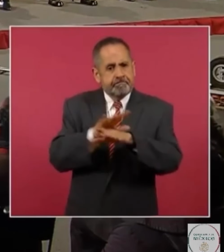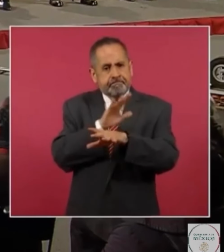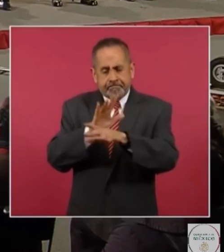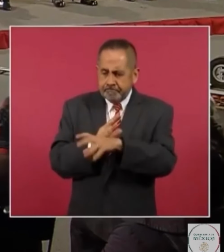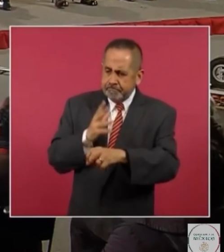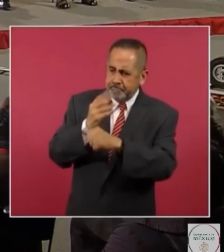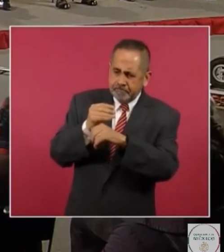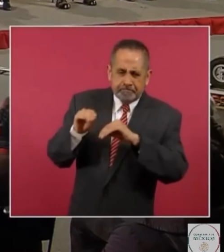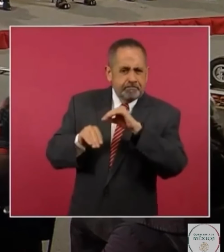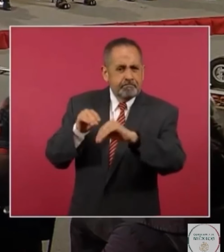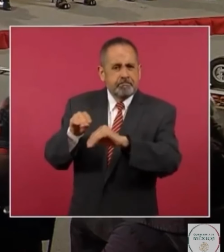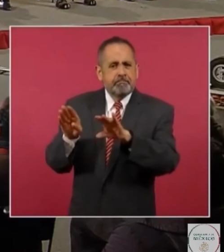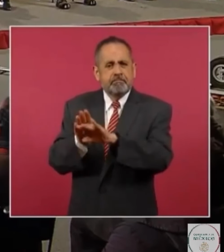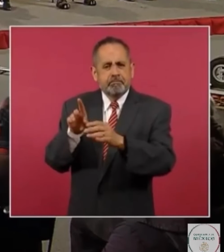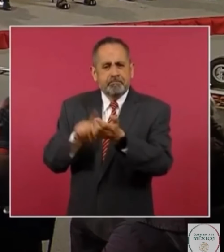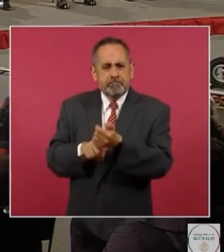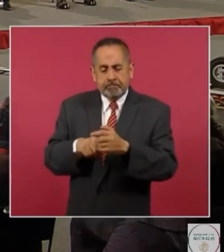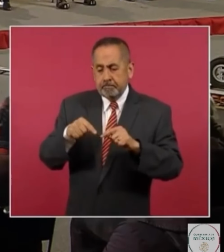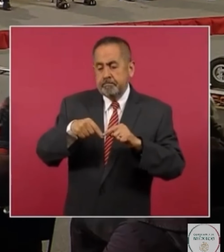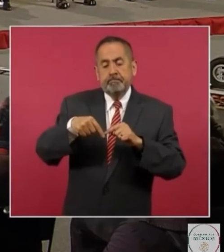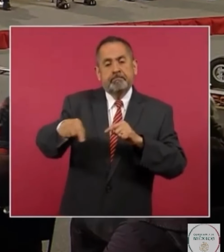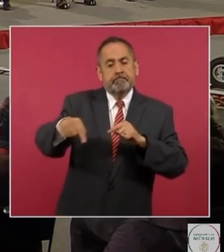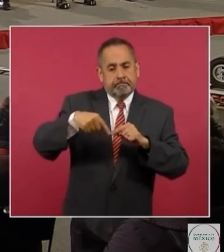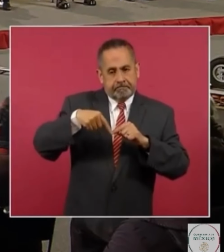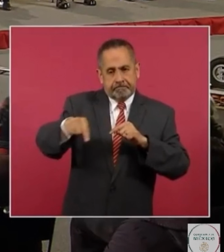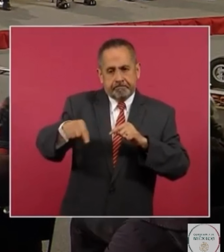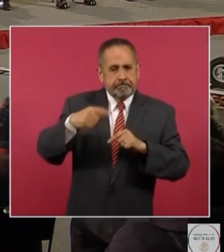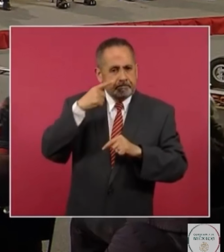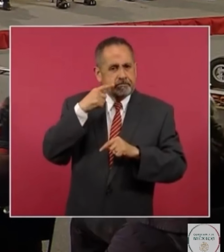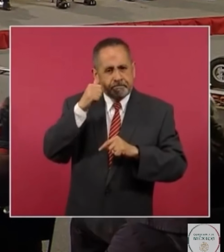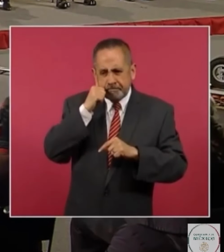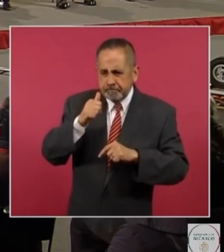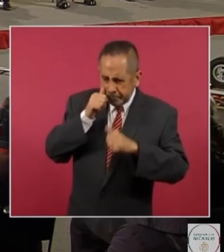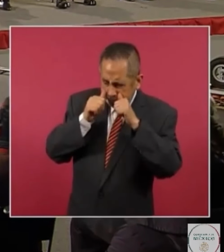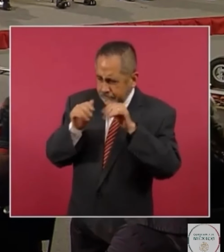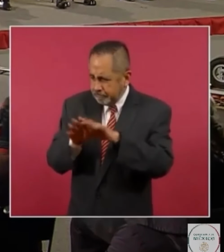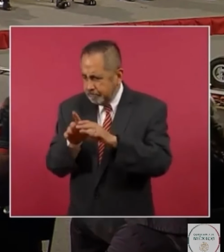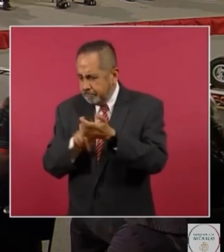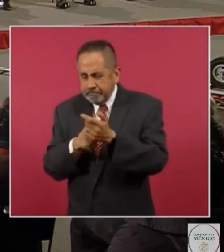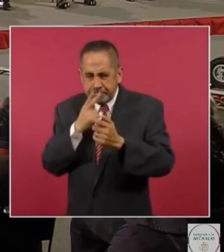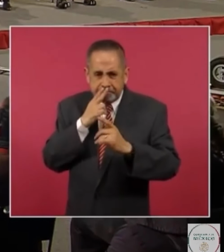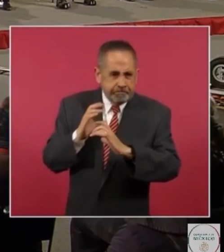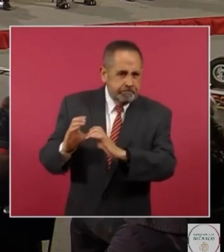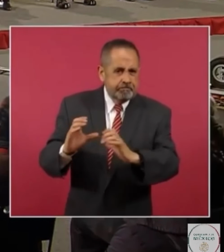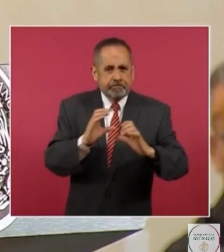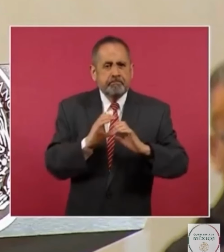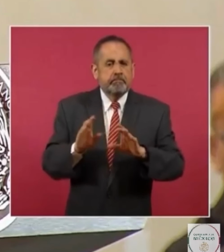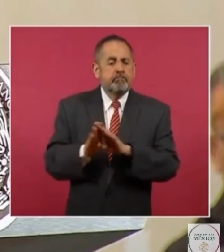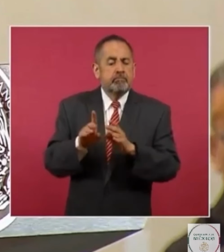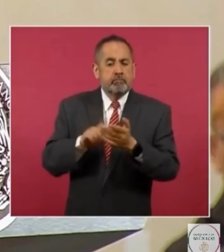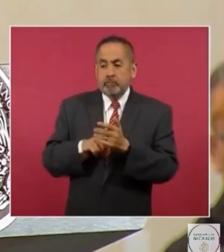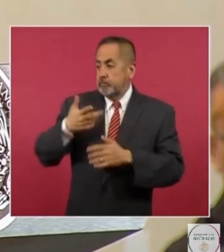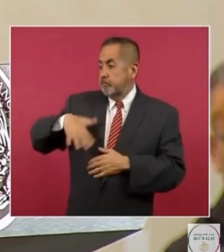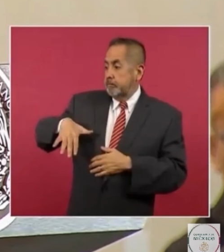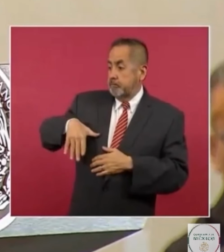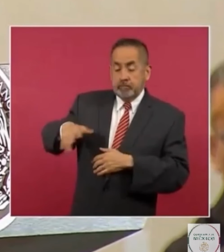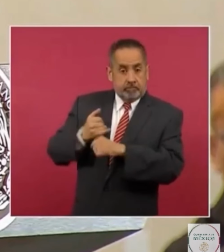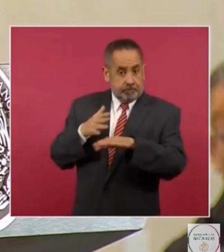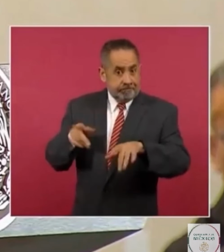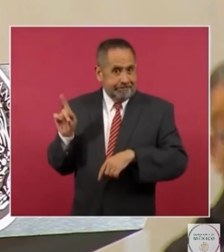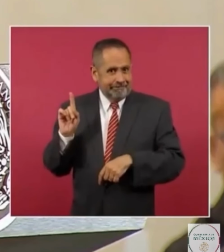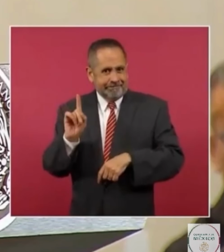la ingeniería de este tramo, que siempre fueron atendidos por el consorcio que acaba de dar su